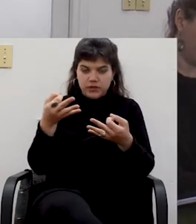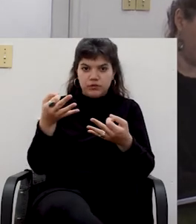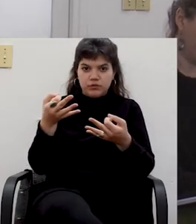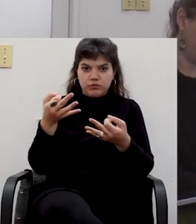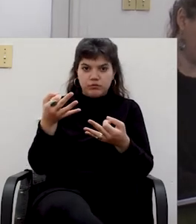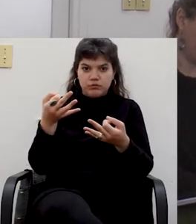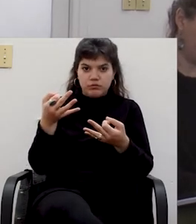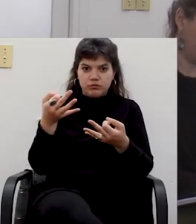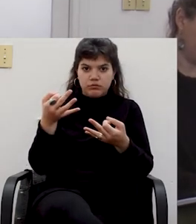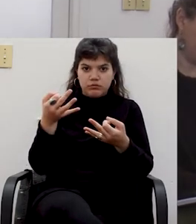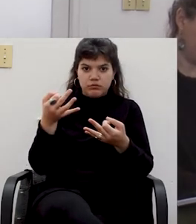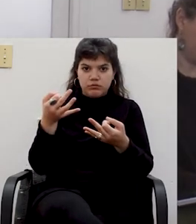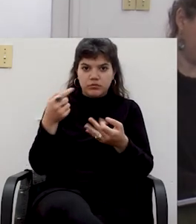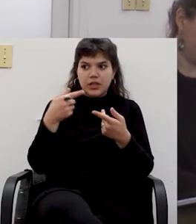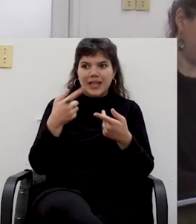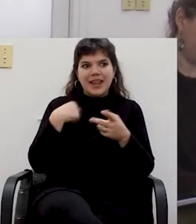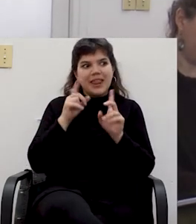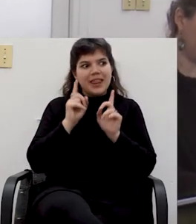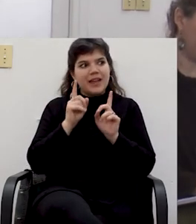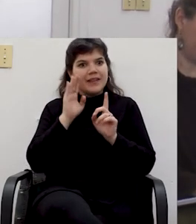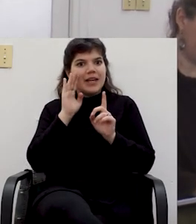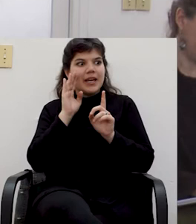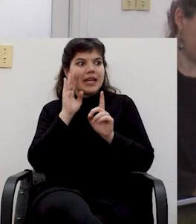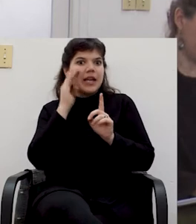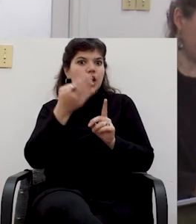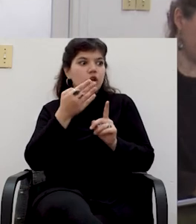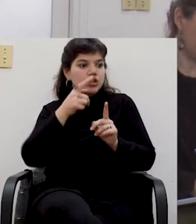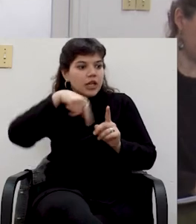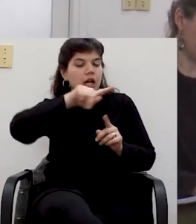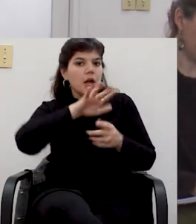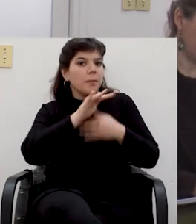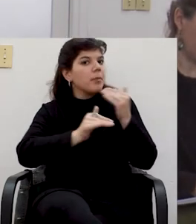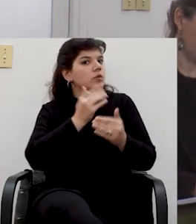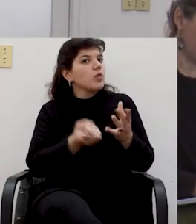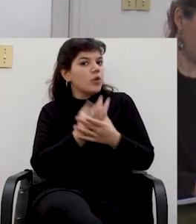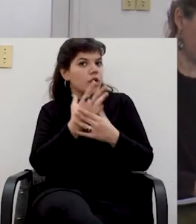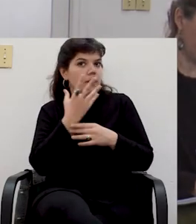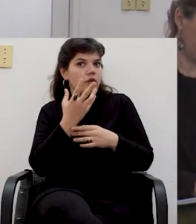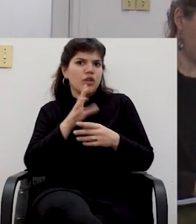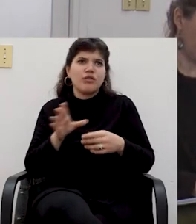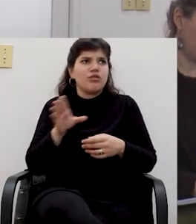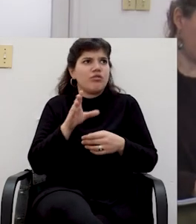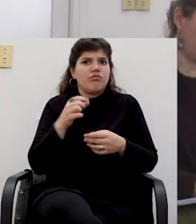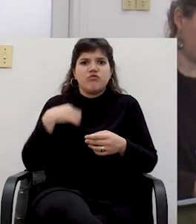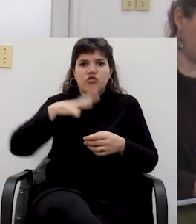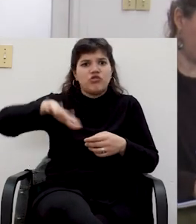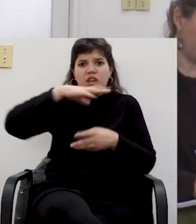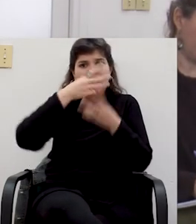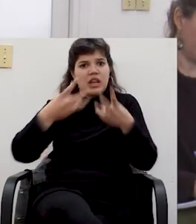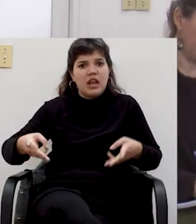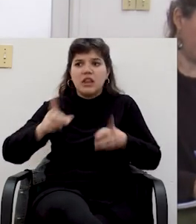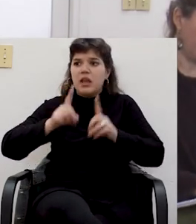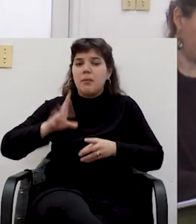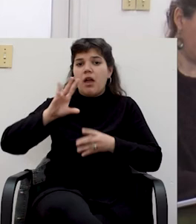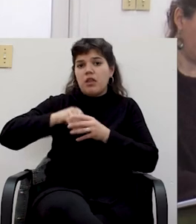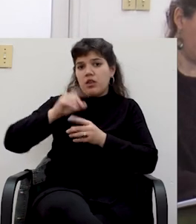Entonces, no podemos desconocer que esto es un proceso nuevo en toda la sociedad y en la Universidad de la